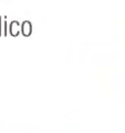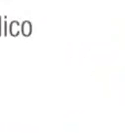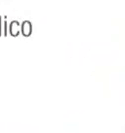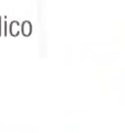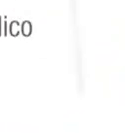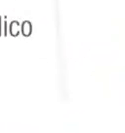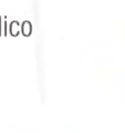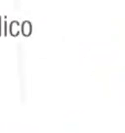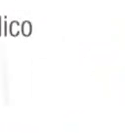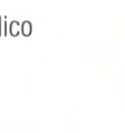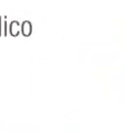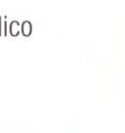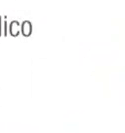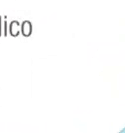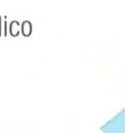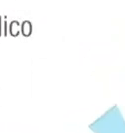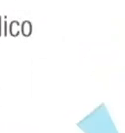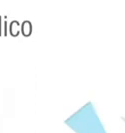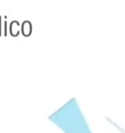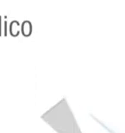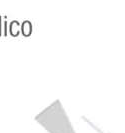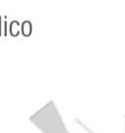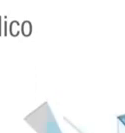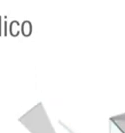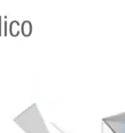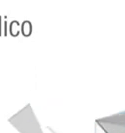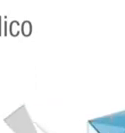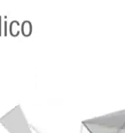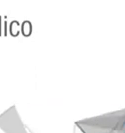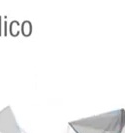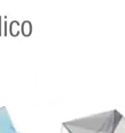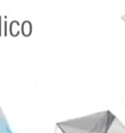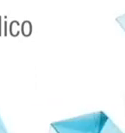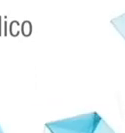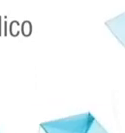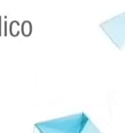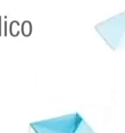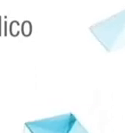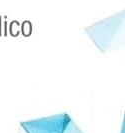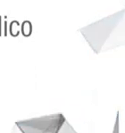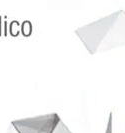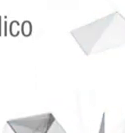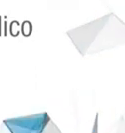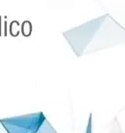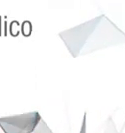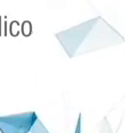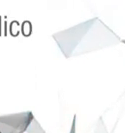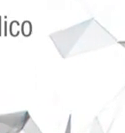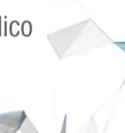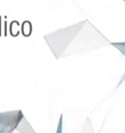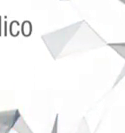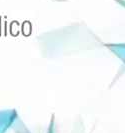El siguiente programa es clasificación I, informativo, apto para todo